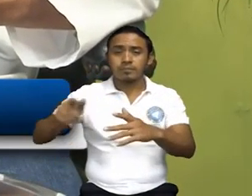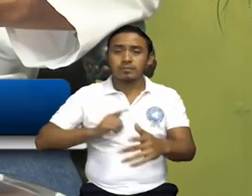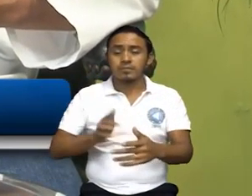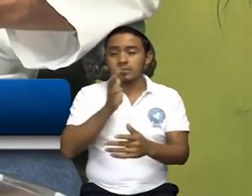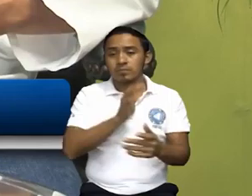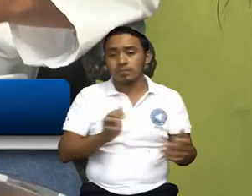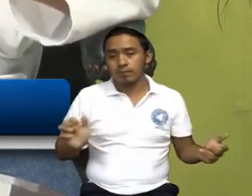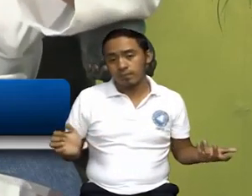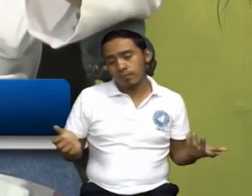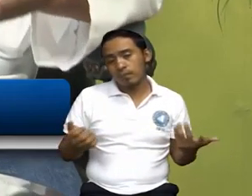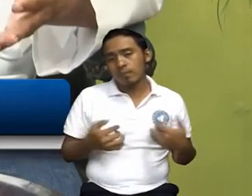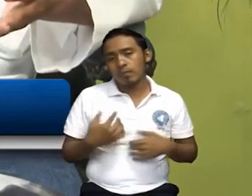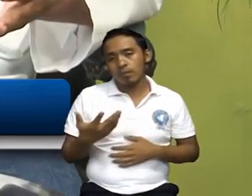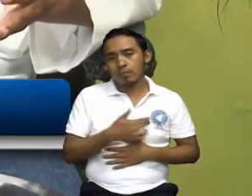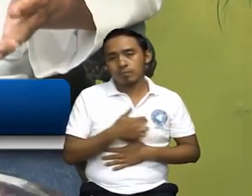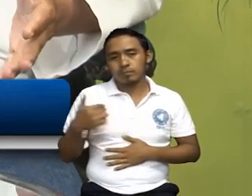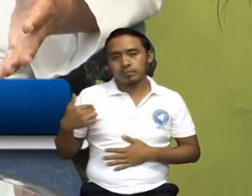por persona y